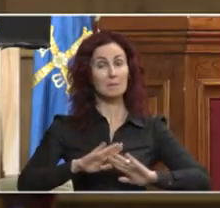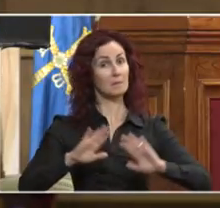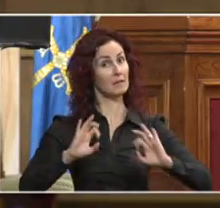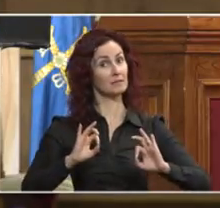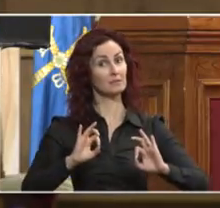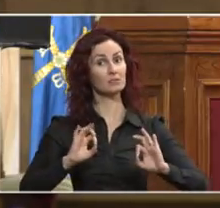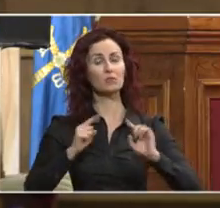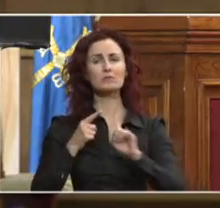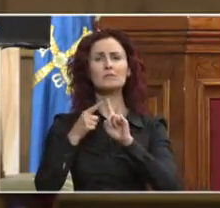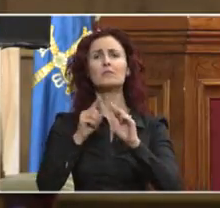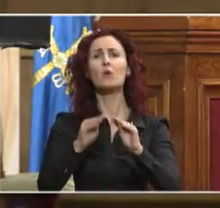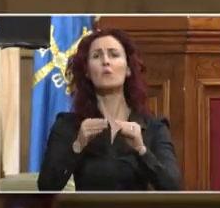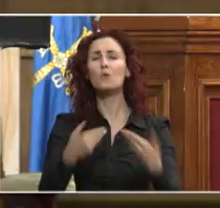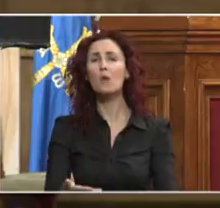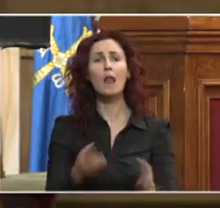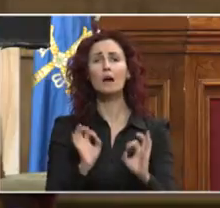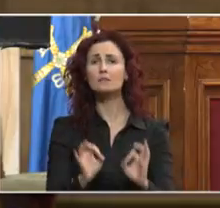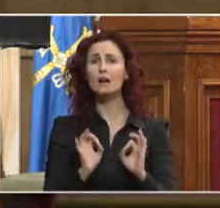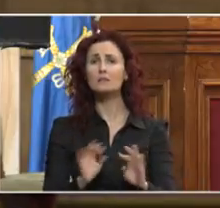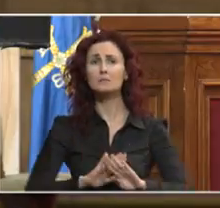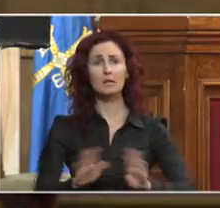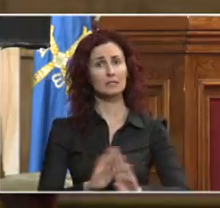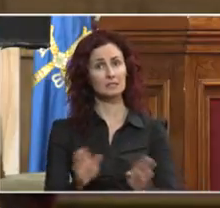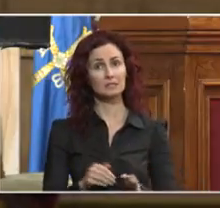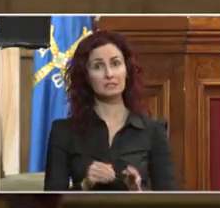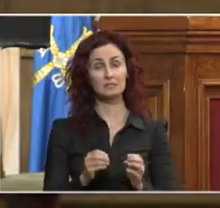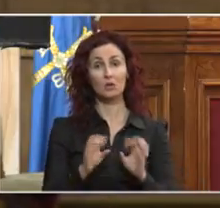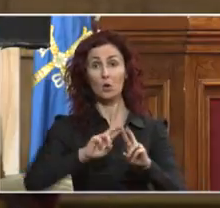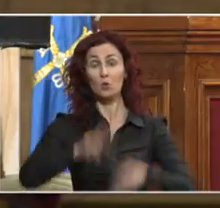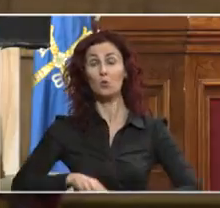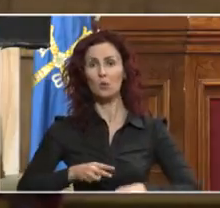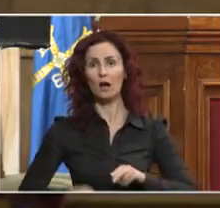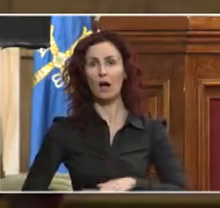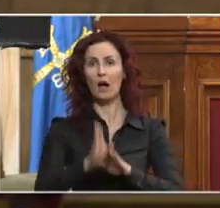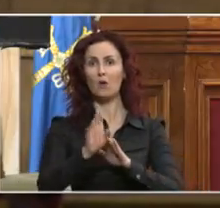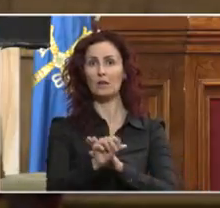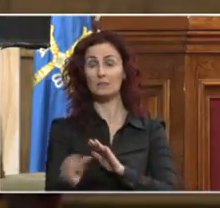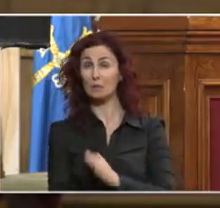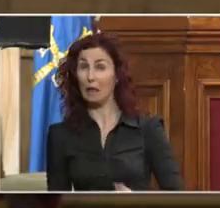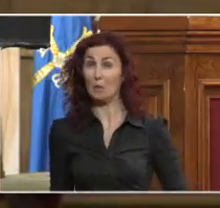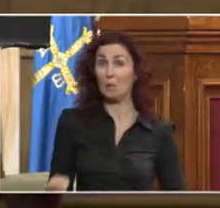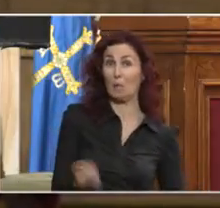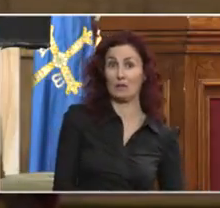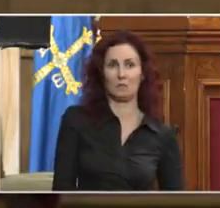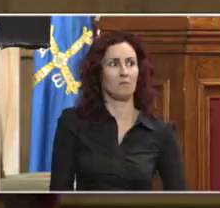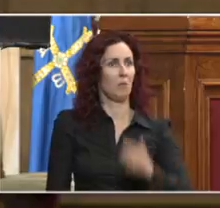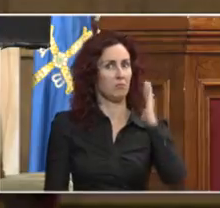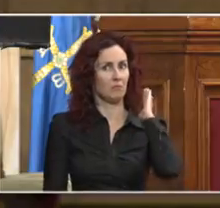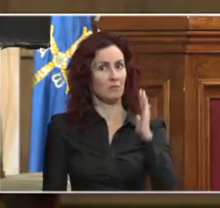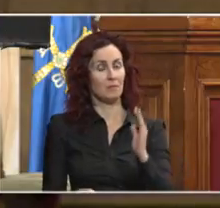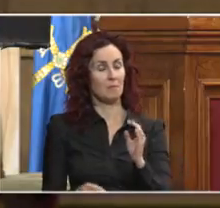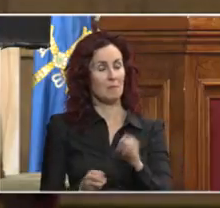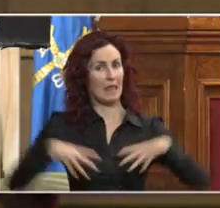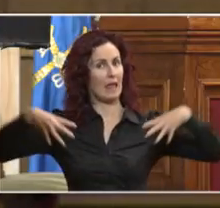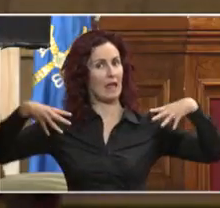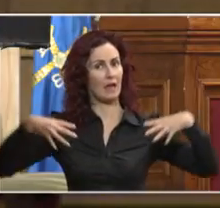y todo el objetivo era llegar ahí, nada más. No imaginábamos poder seguir ni una semana más, por supuesto. Así que esto es un milagro,